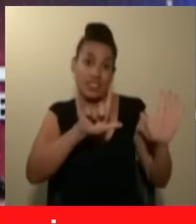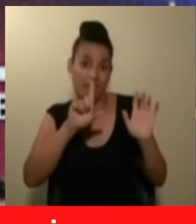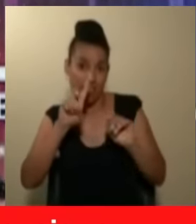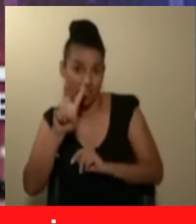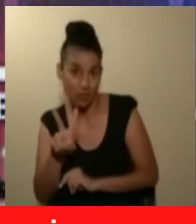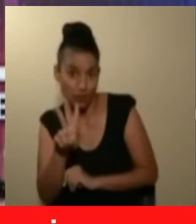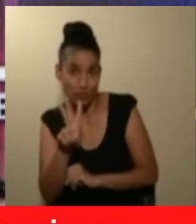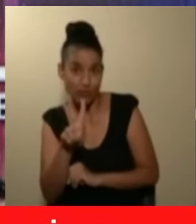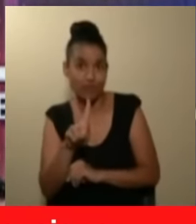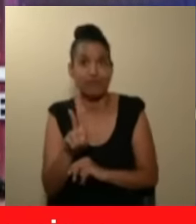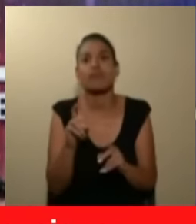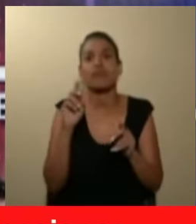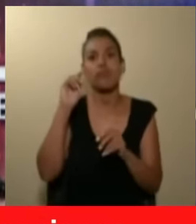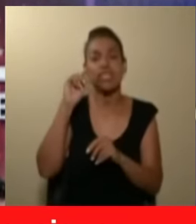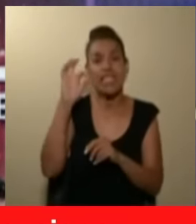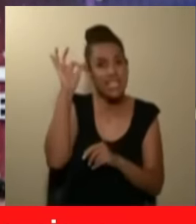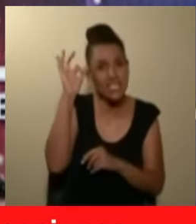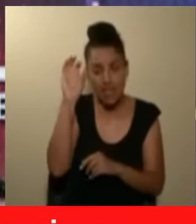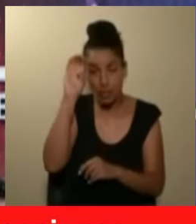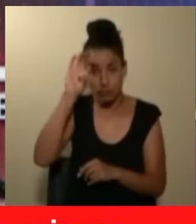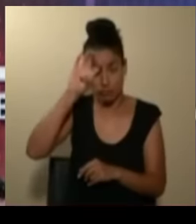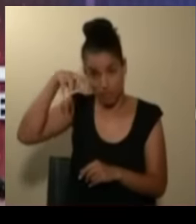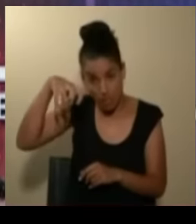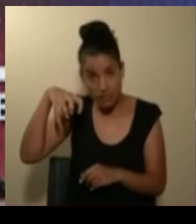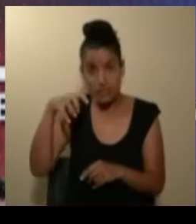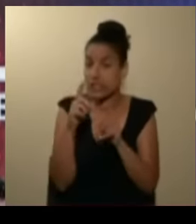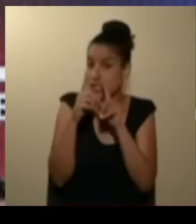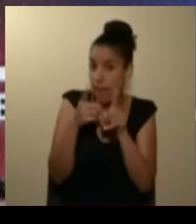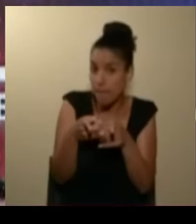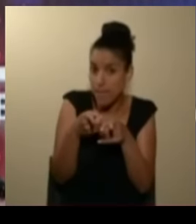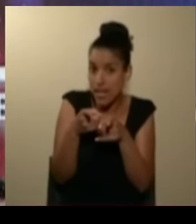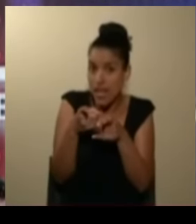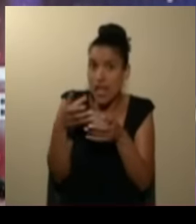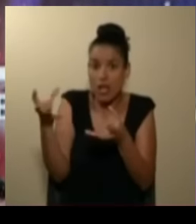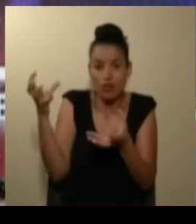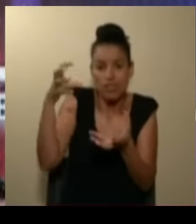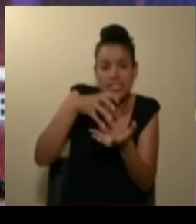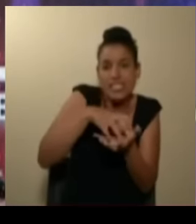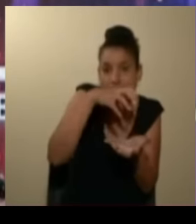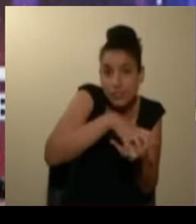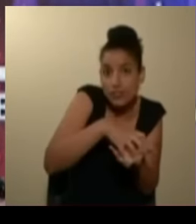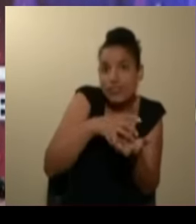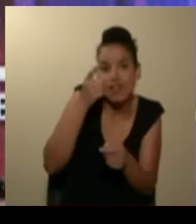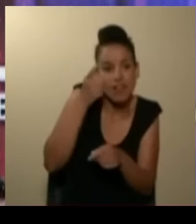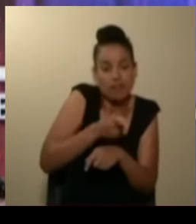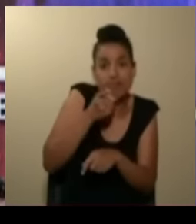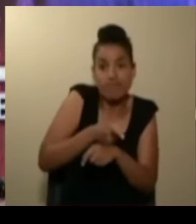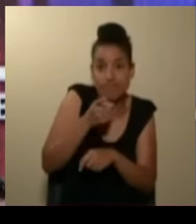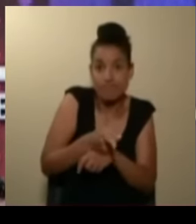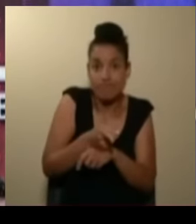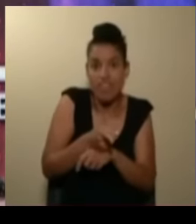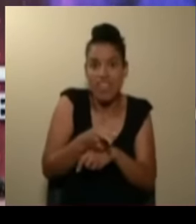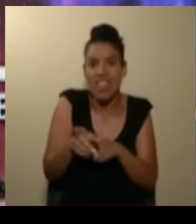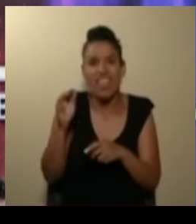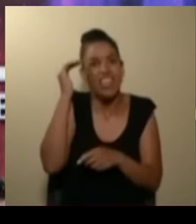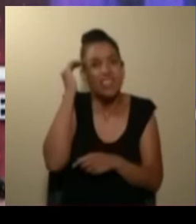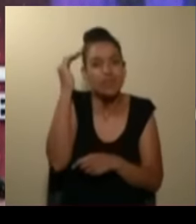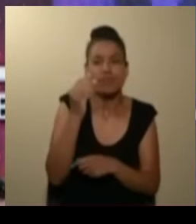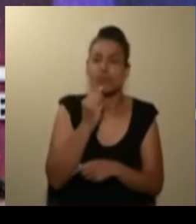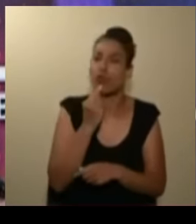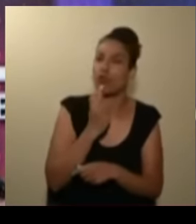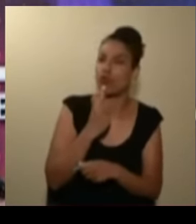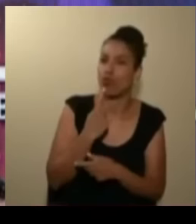del ex senador, del doctor Sanguinetti, procuró también la centralización de las decisiones y desconfió de los docentes, hecho